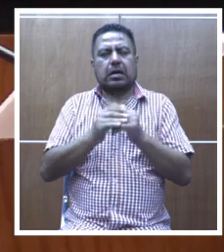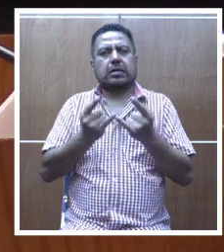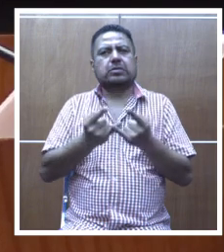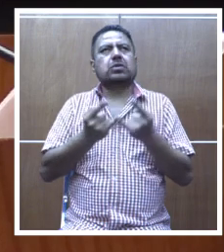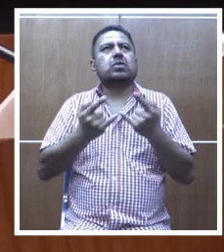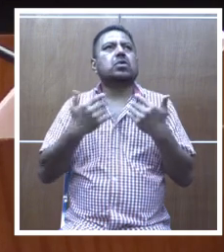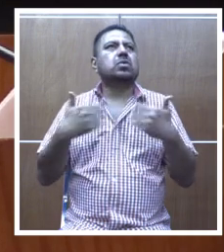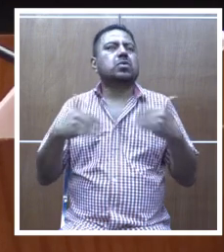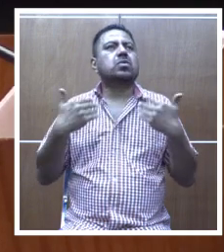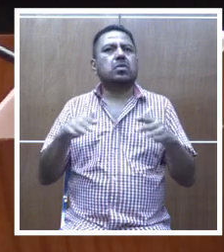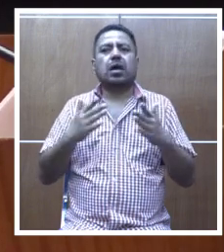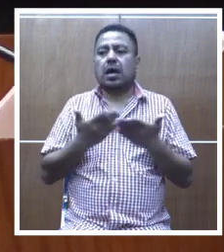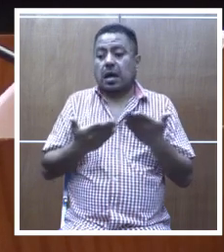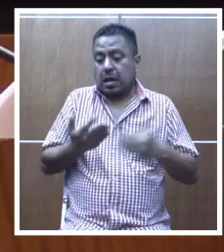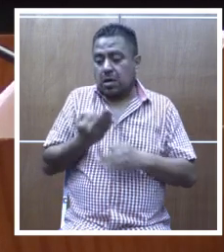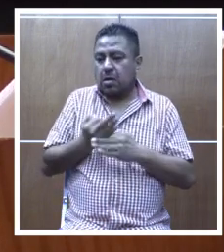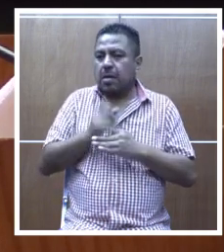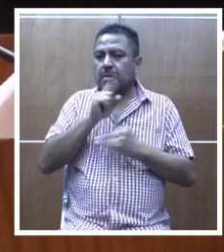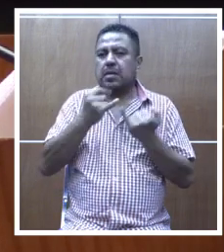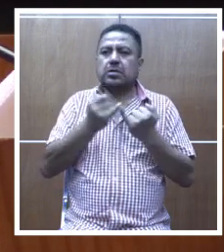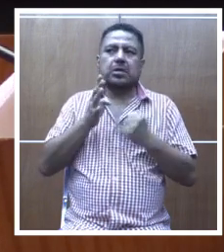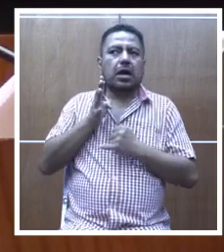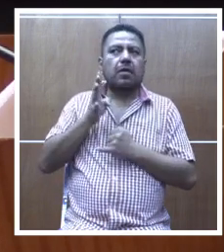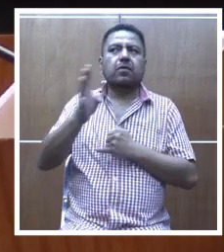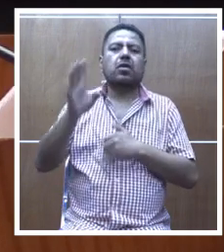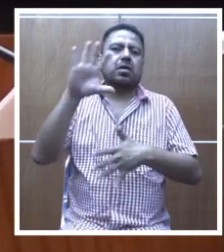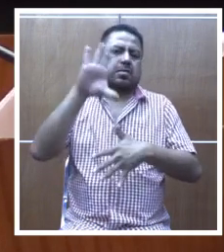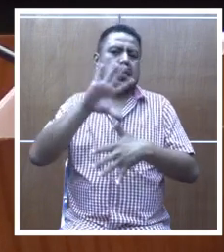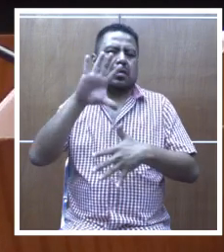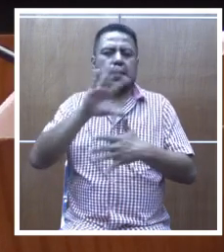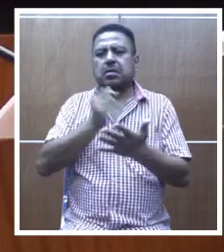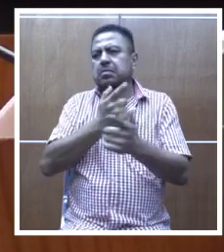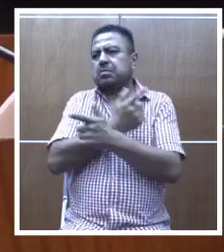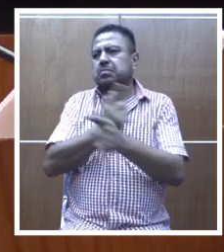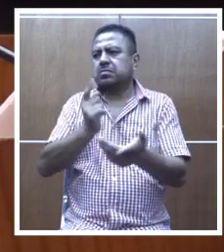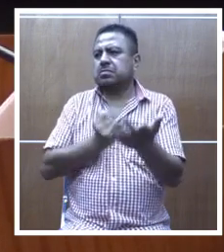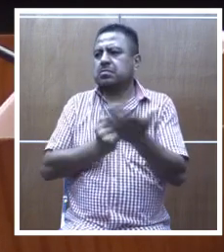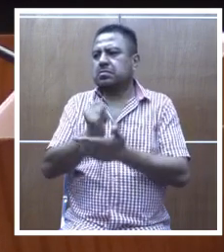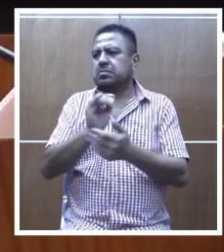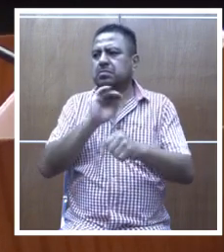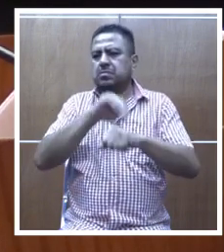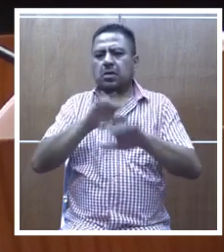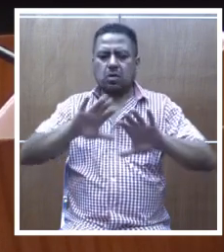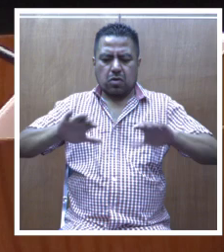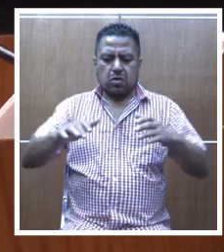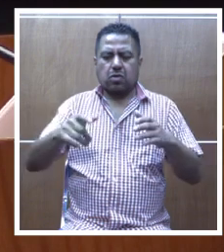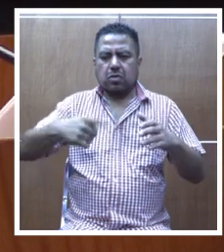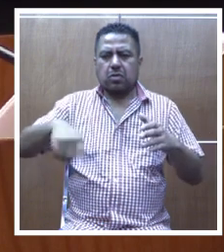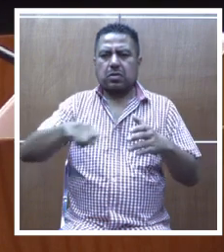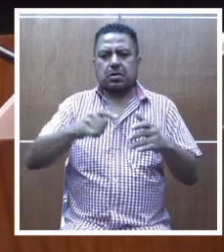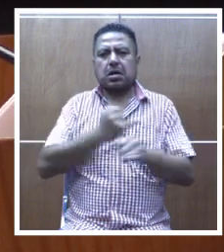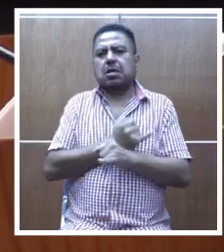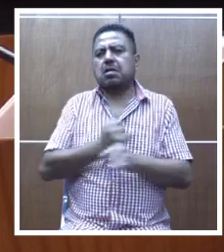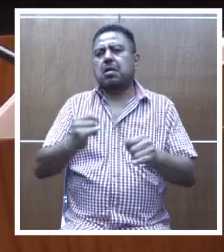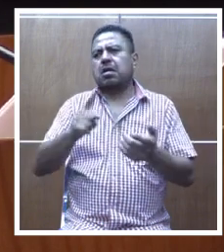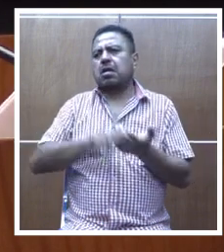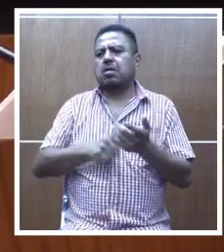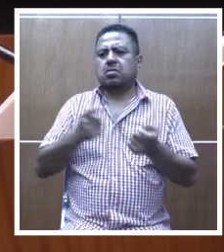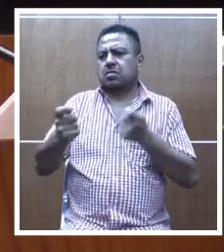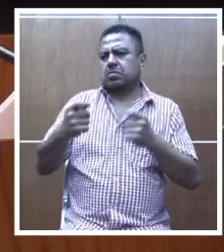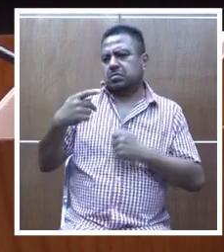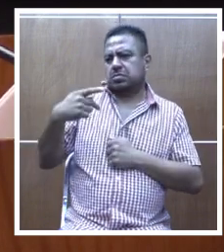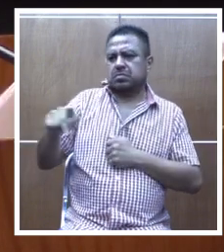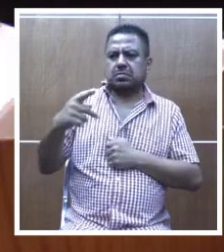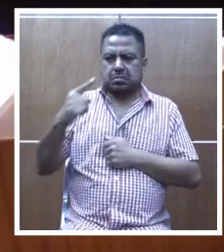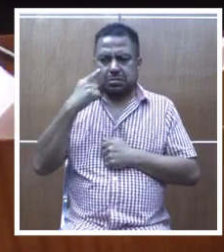para el presente y el futuro de las Américas. La libre determinación del derecho colectivo, la autonomía y autogobierno, la